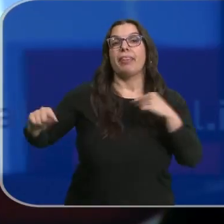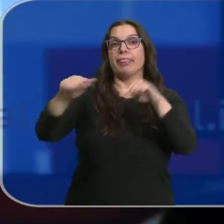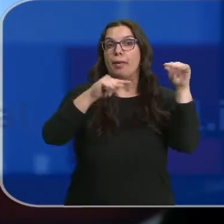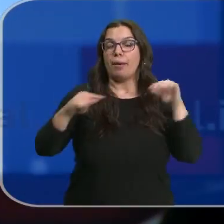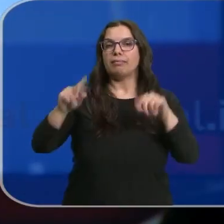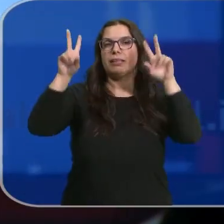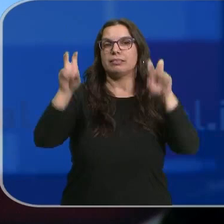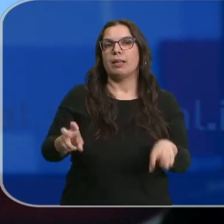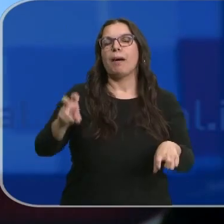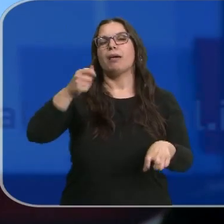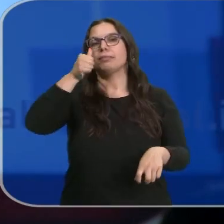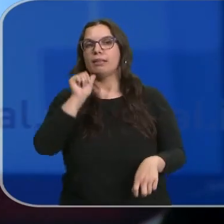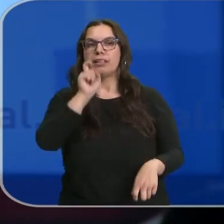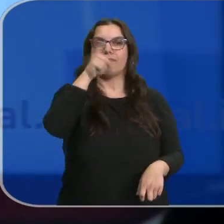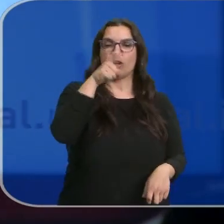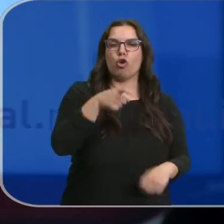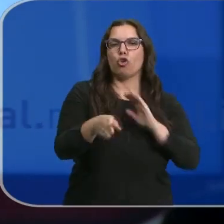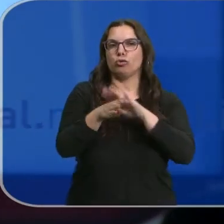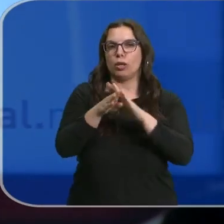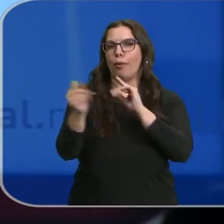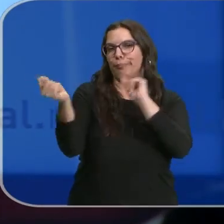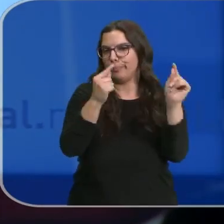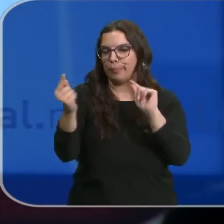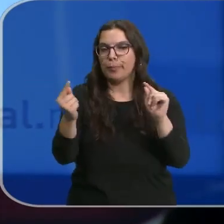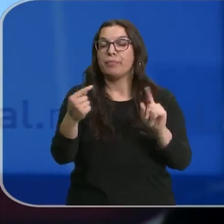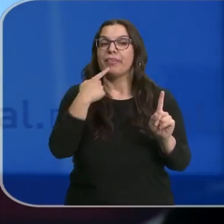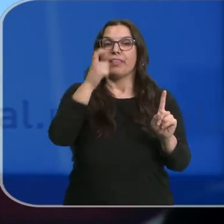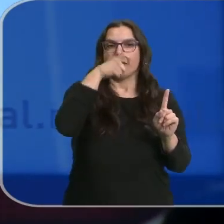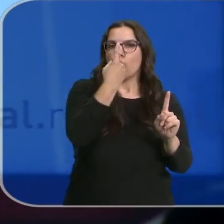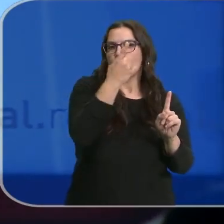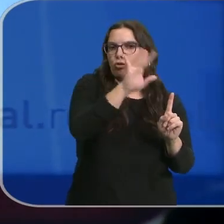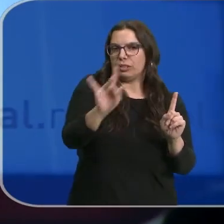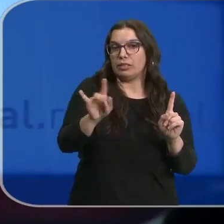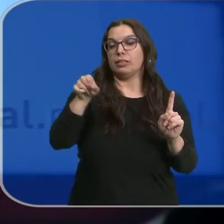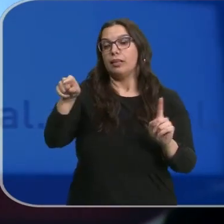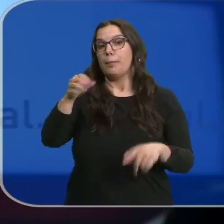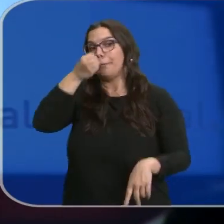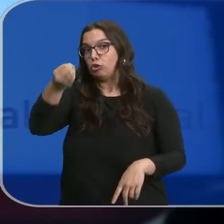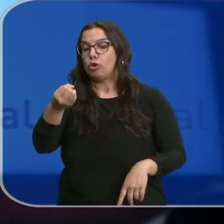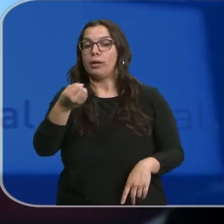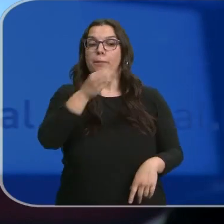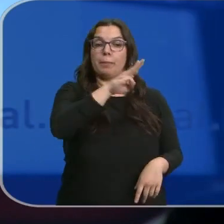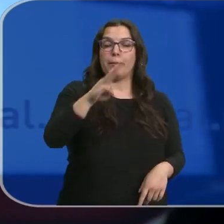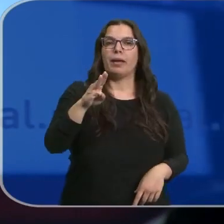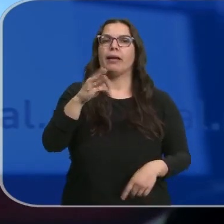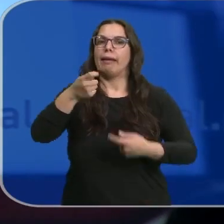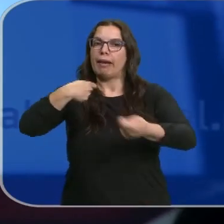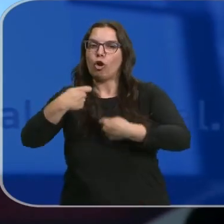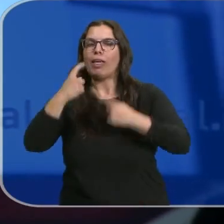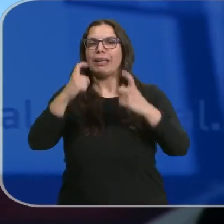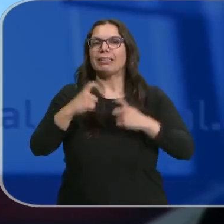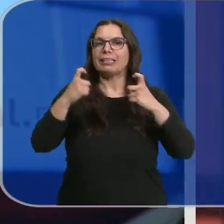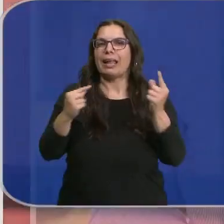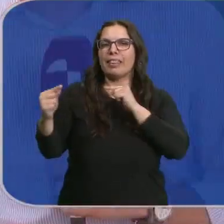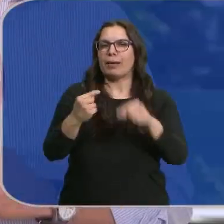y Sánchez se mantiene abierto. Núñez Feijóo dice sí al menos a uno y el PSOE negocia con los populares la celebración de más